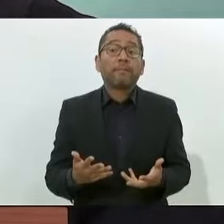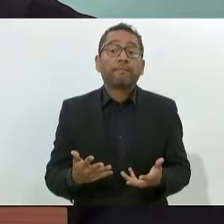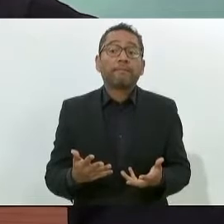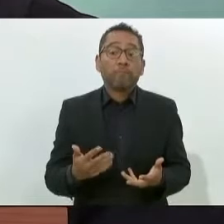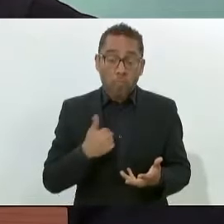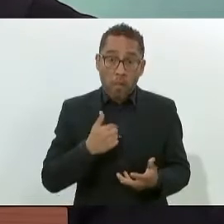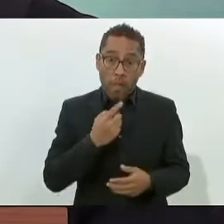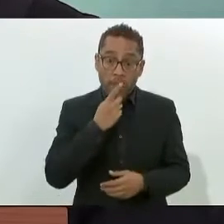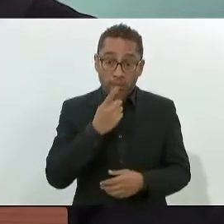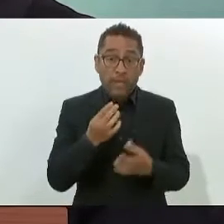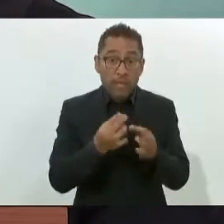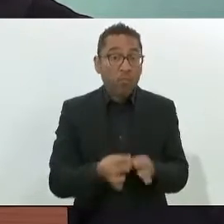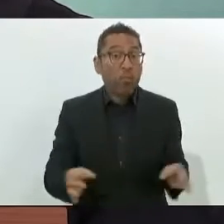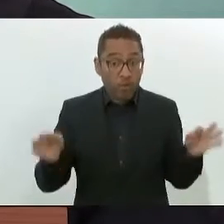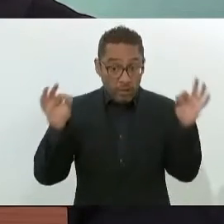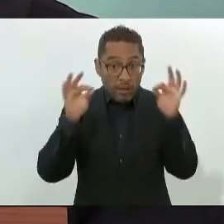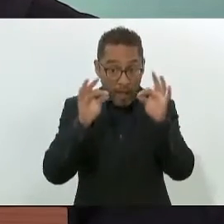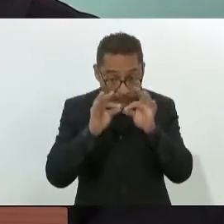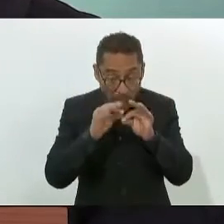externar, dar a conocer.